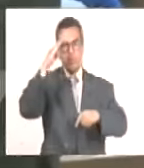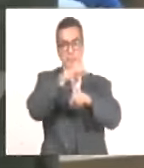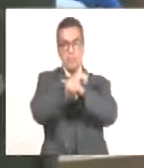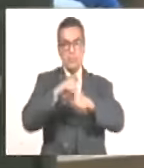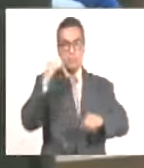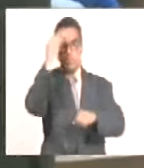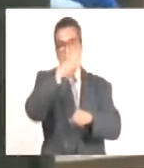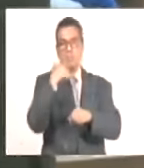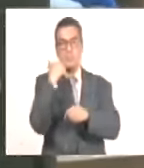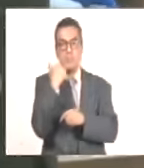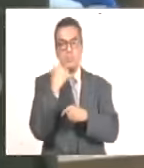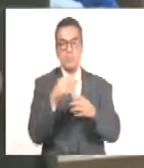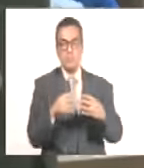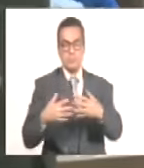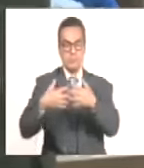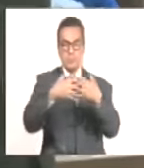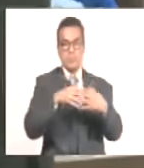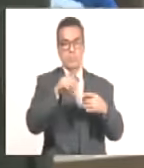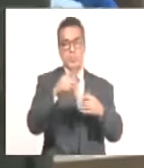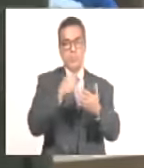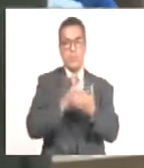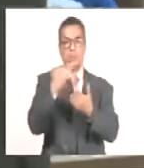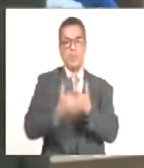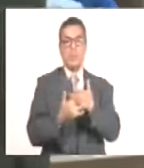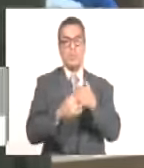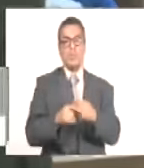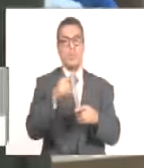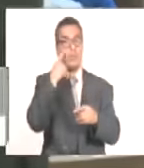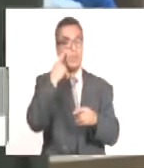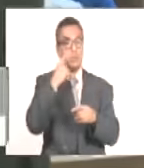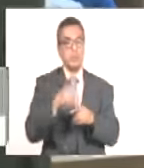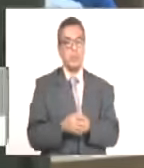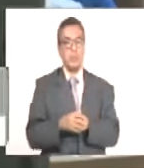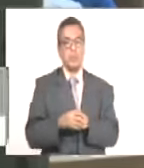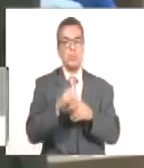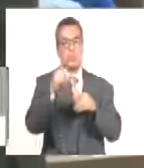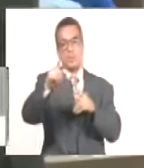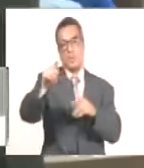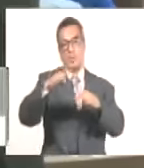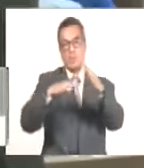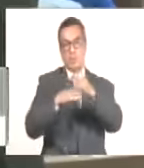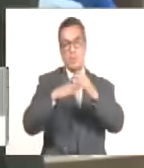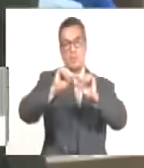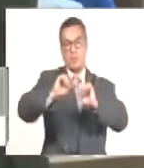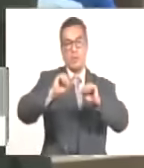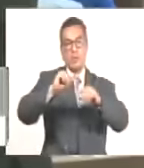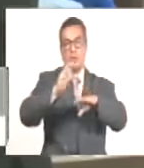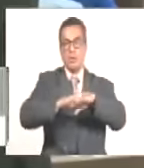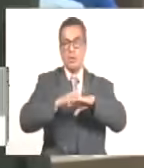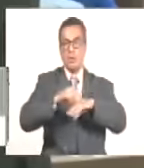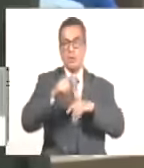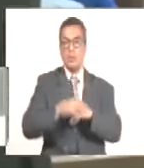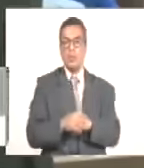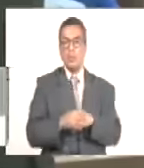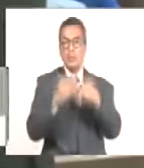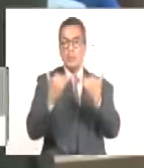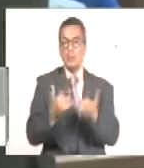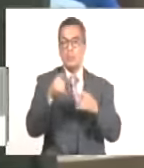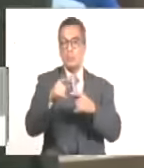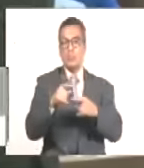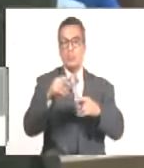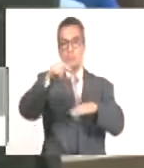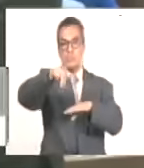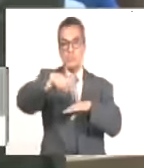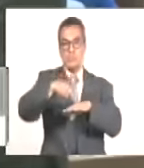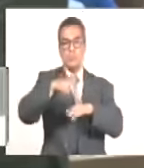en el continente americano. Este proyecto, desde su óptica, debemos detenerlo a como dé lugar, ya que una nación